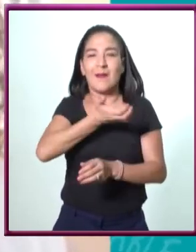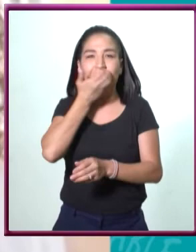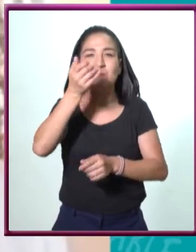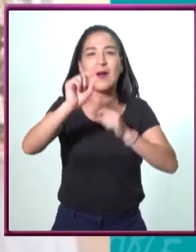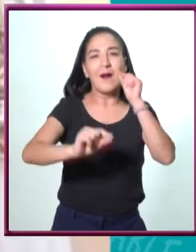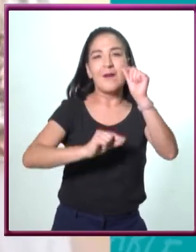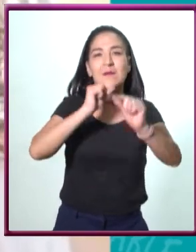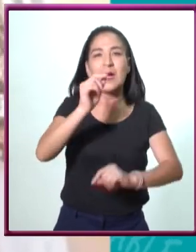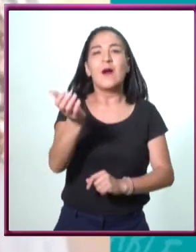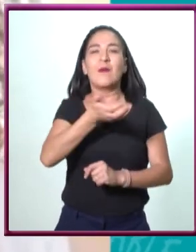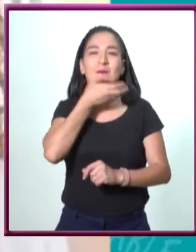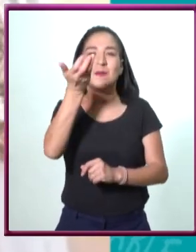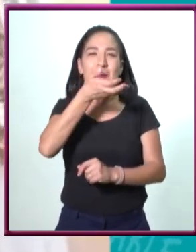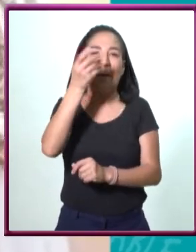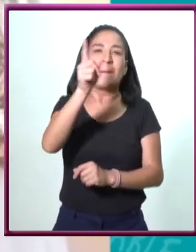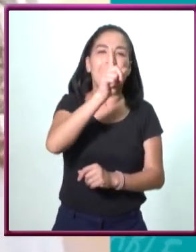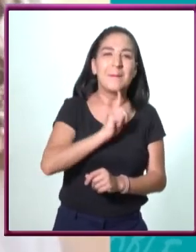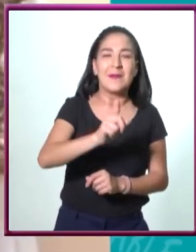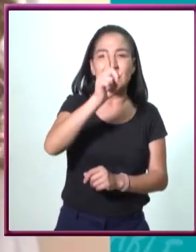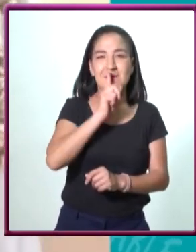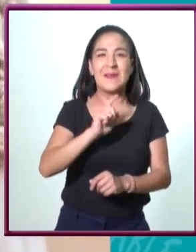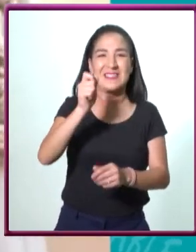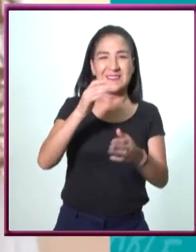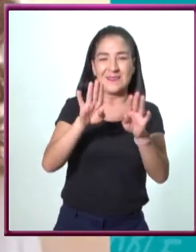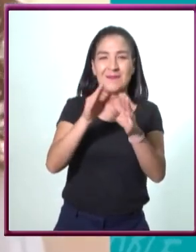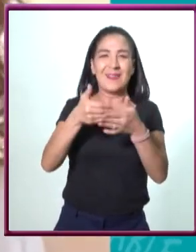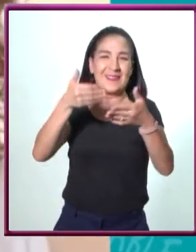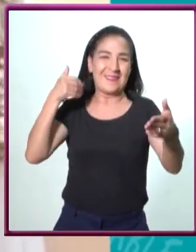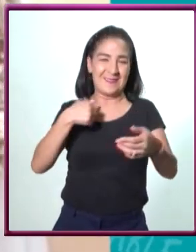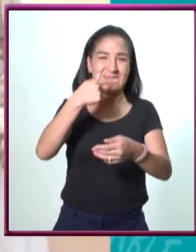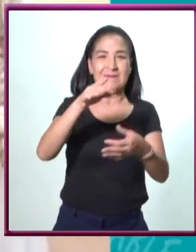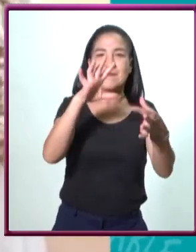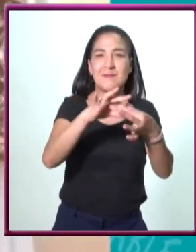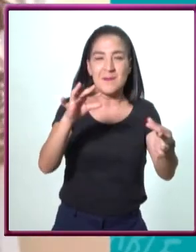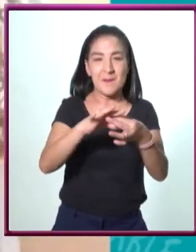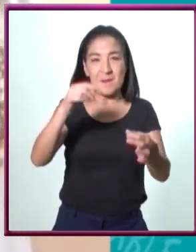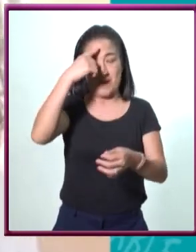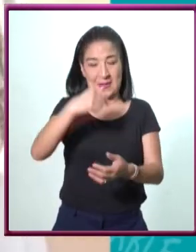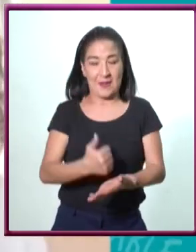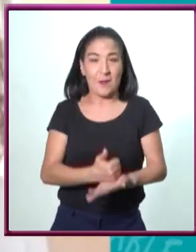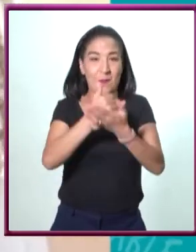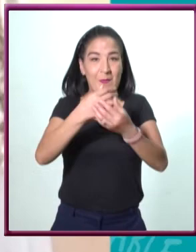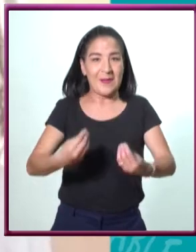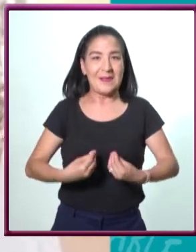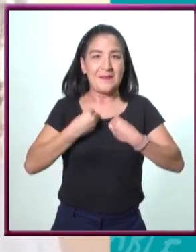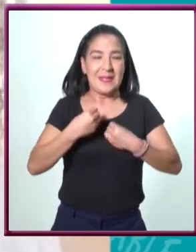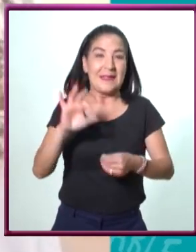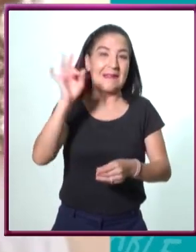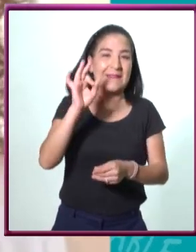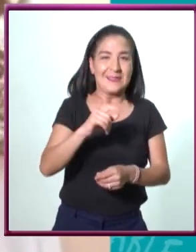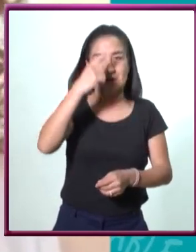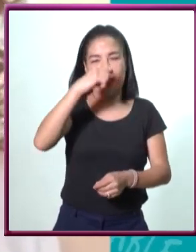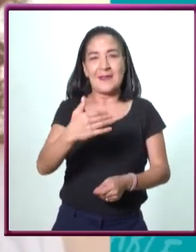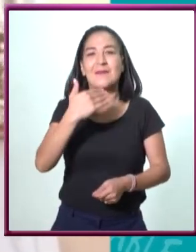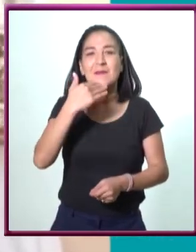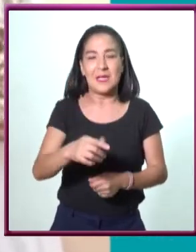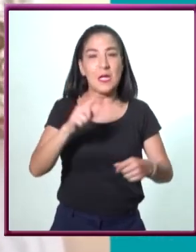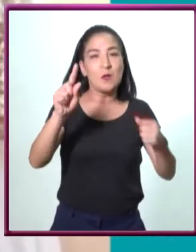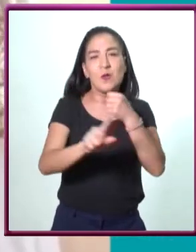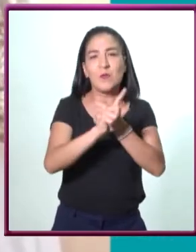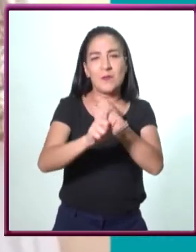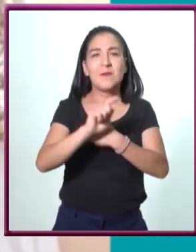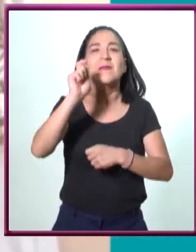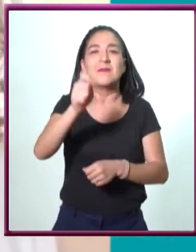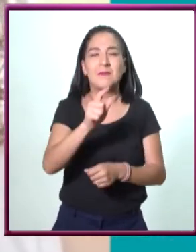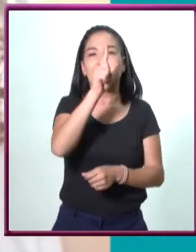a mentir si eso, como decía al principio, no tiene consecuencias, si eso me ayuda a vivir supuestamente bien. El problema con